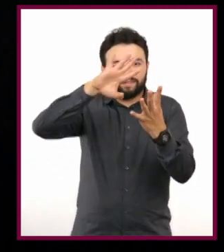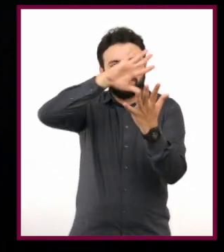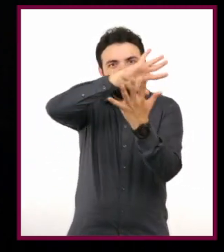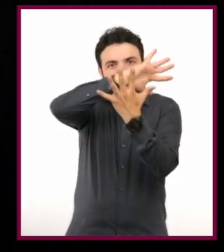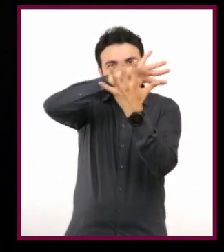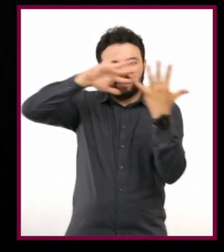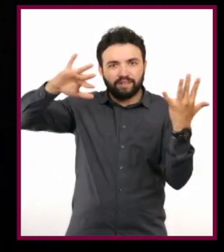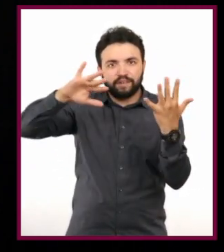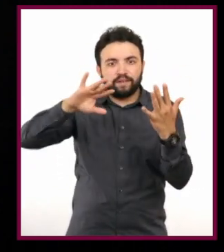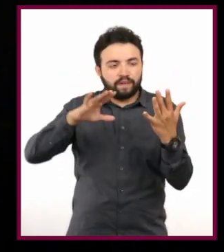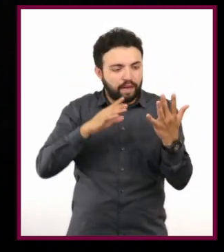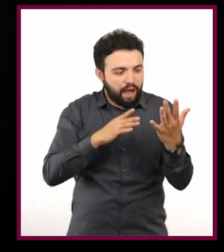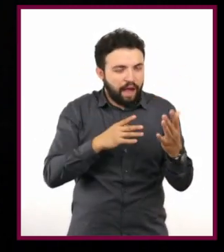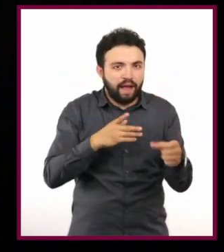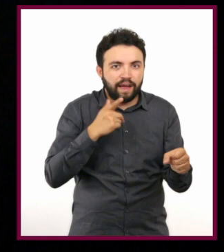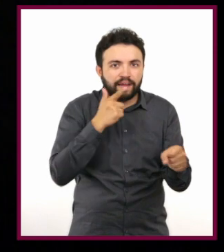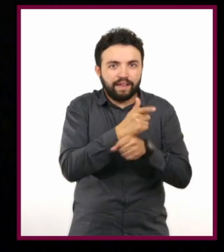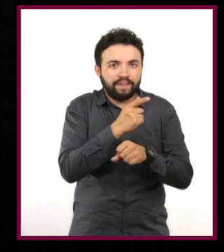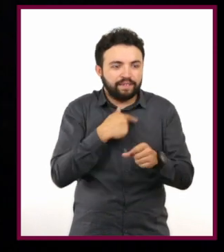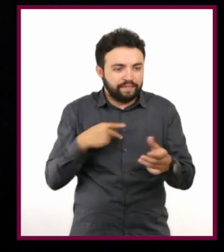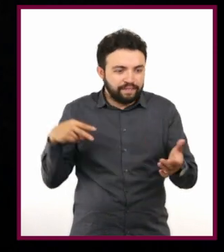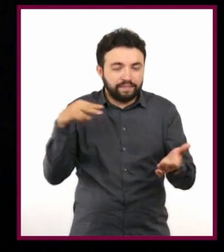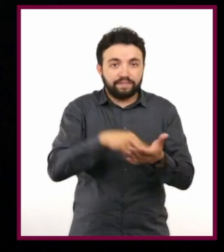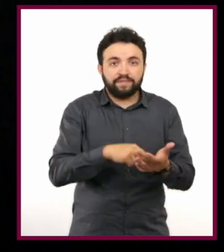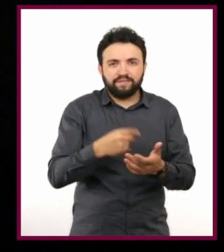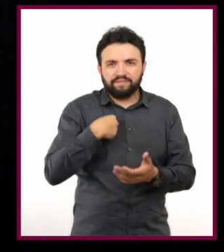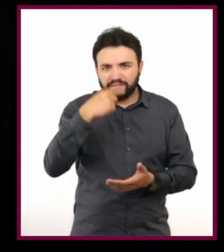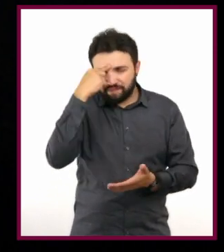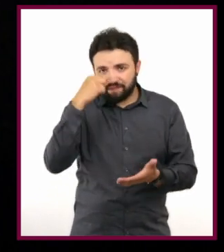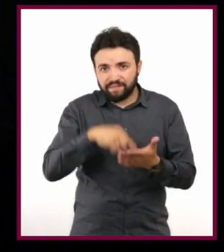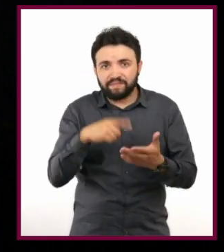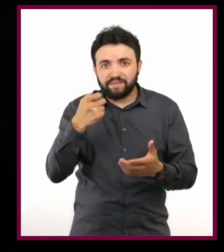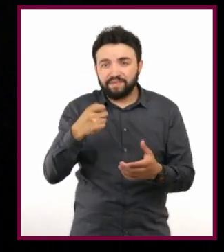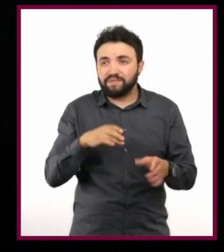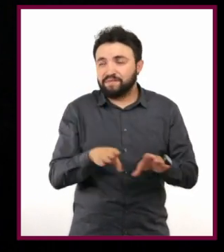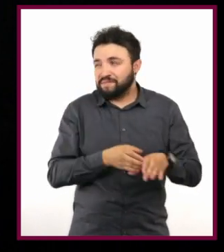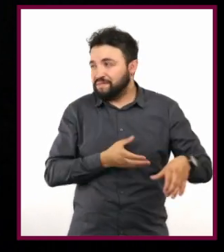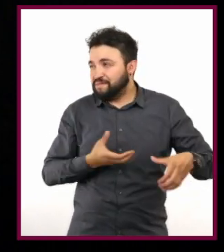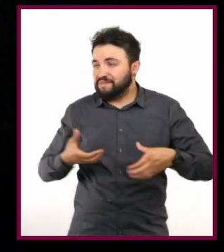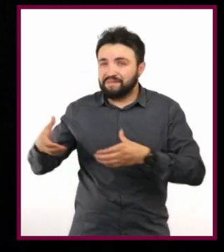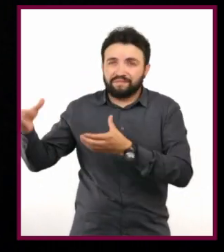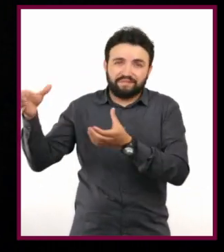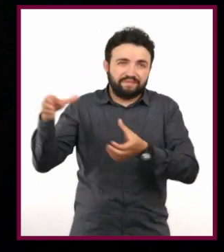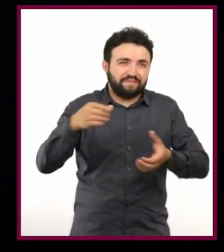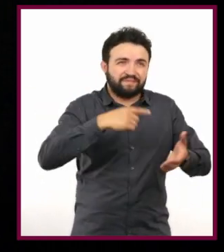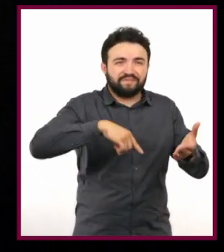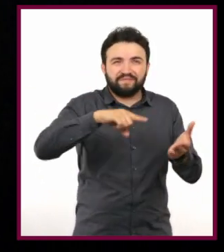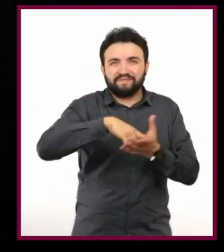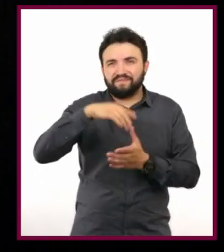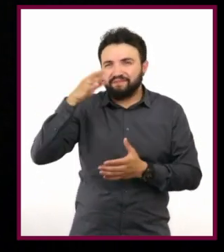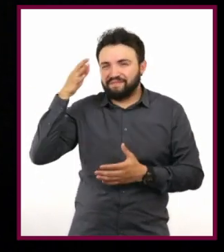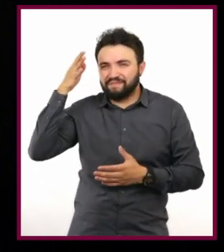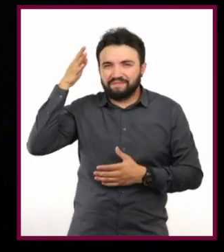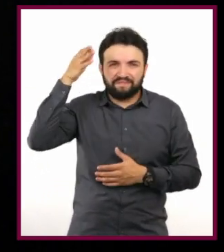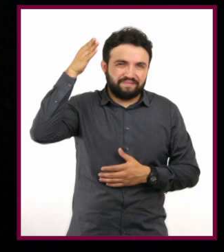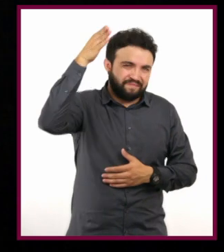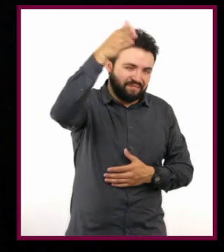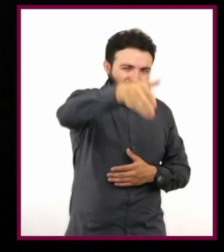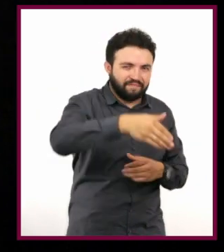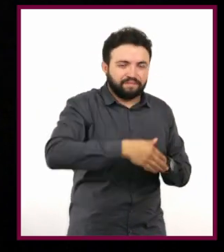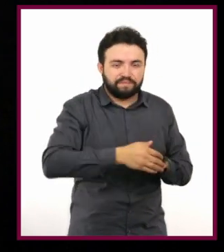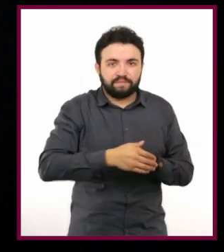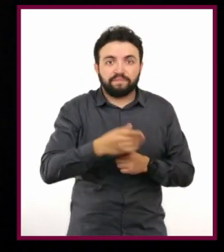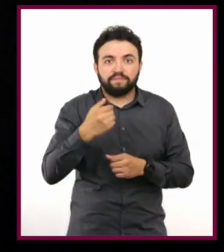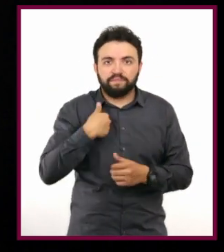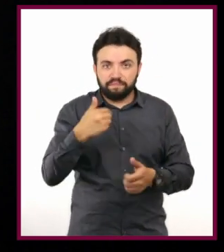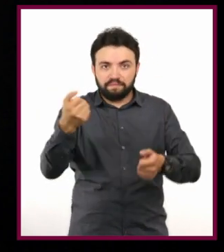coordenadas, dabas con el lugar. Creo que así recorrimos hasta los lugares más recónditos. Él manejaba su